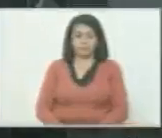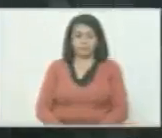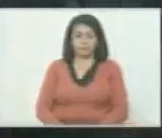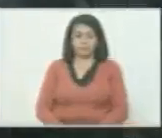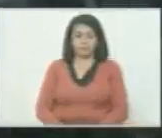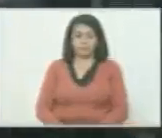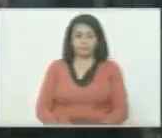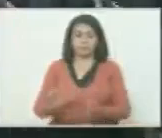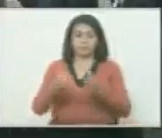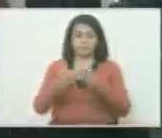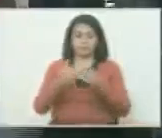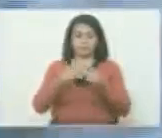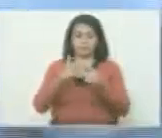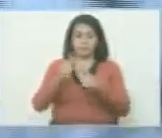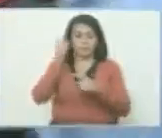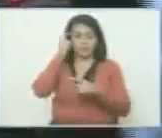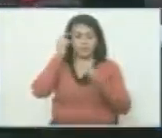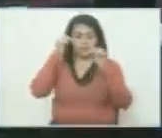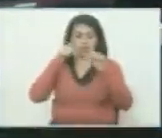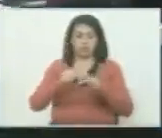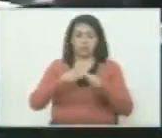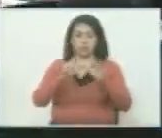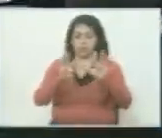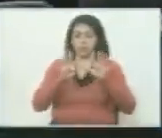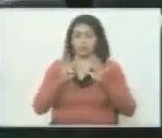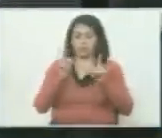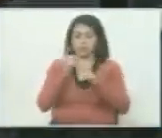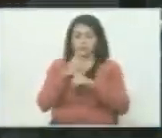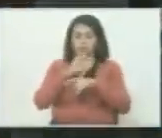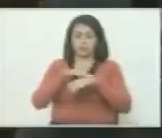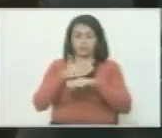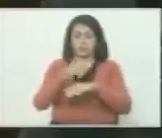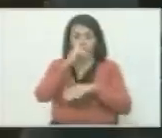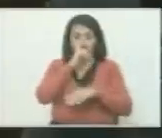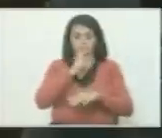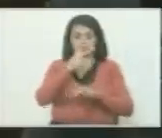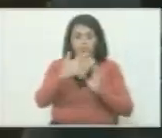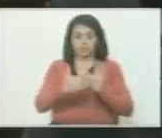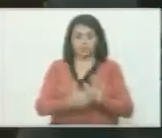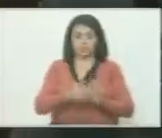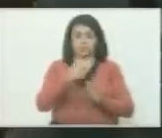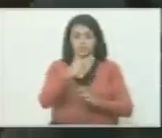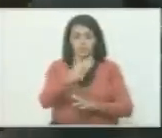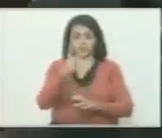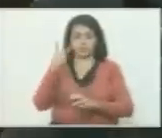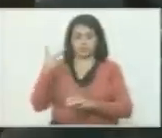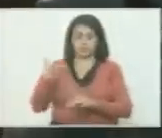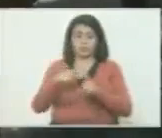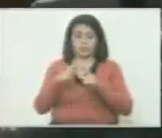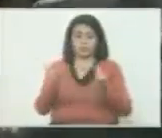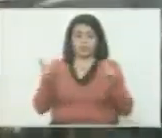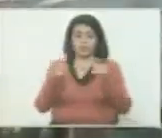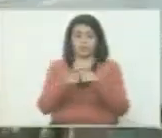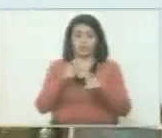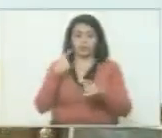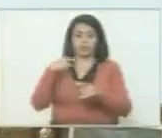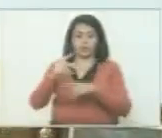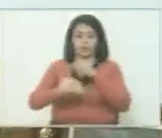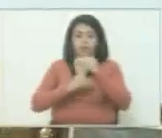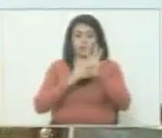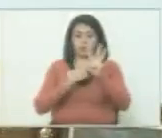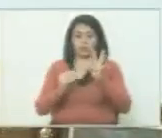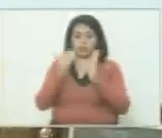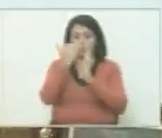Sesión ordinaria del día de hoy, 9 de agosto del año 2022. Sesión que contempló